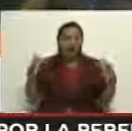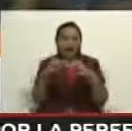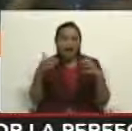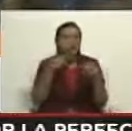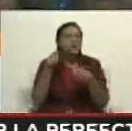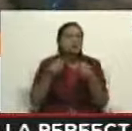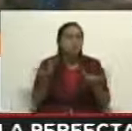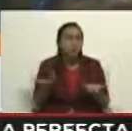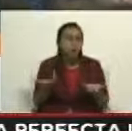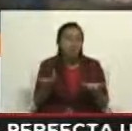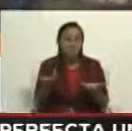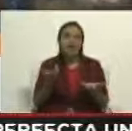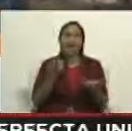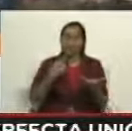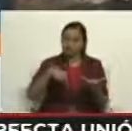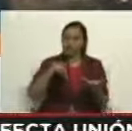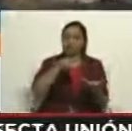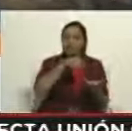de defendernos